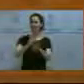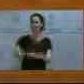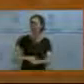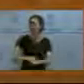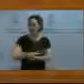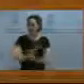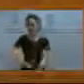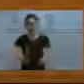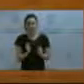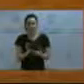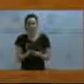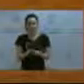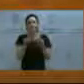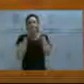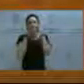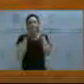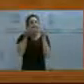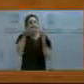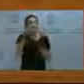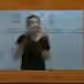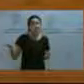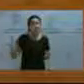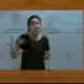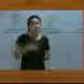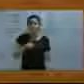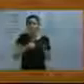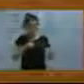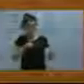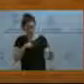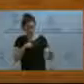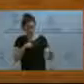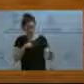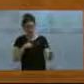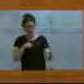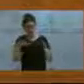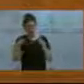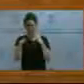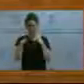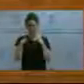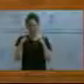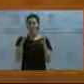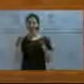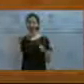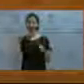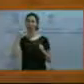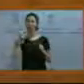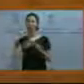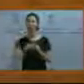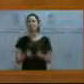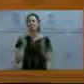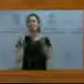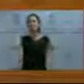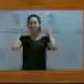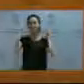carecer de la más mínima credibilidad como parlamentarios, como depositarios de la soberanía, como demócratas.